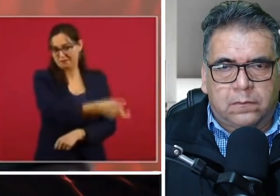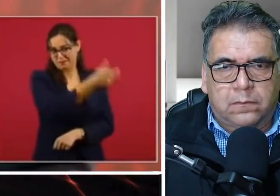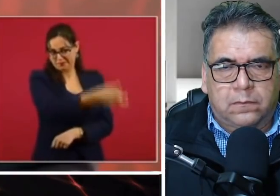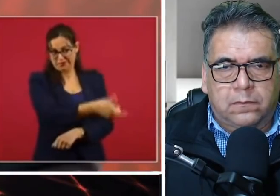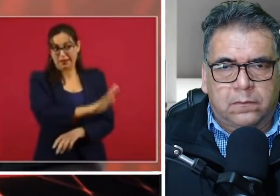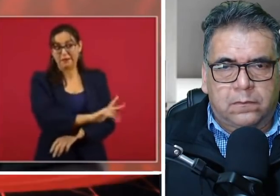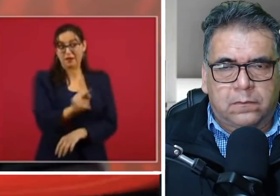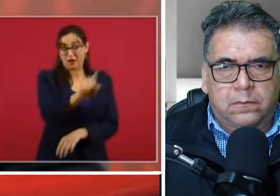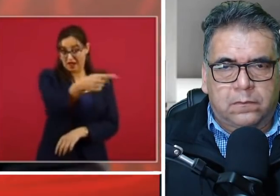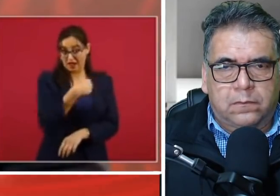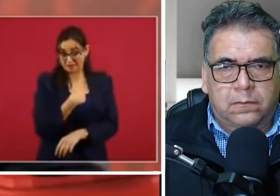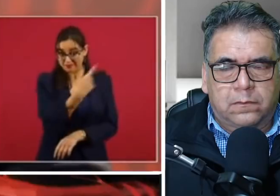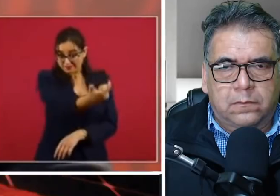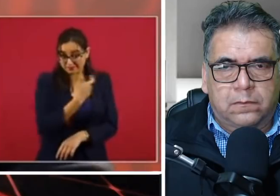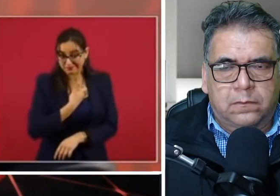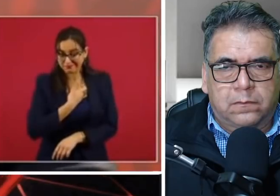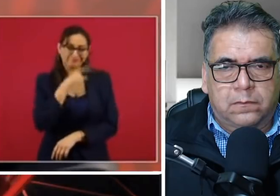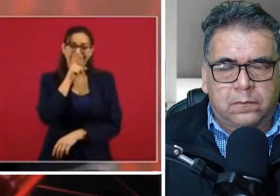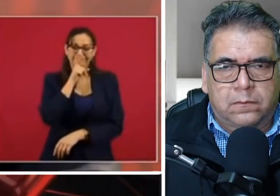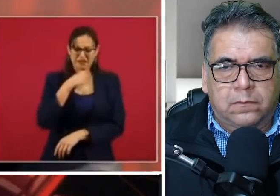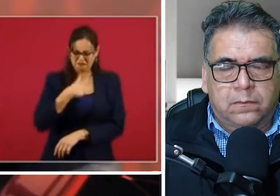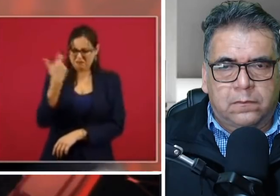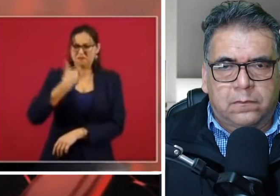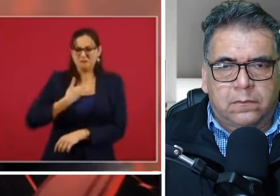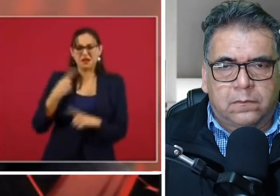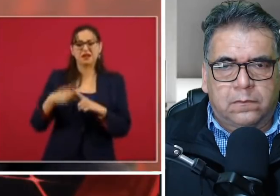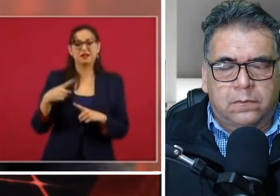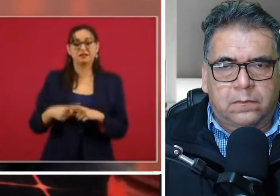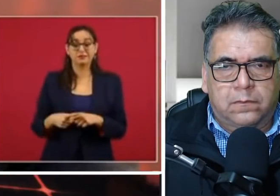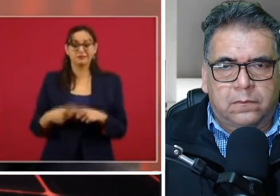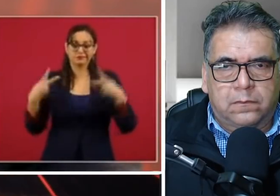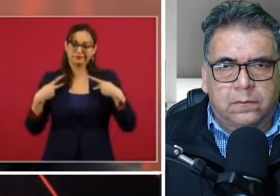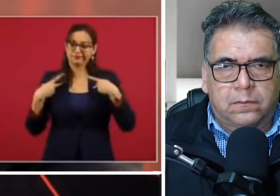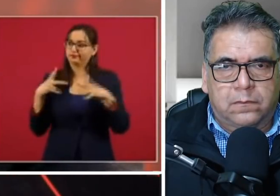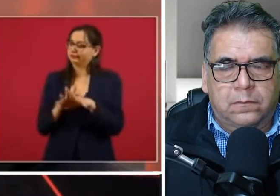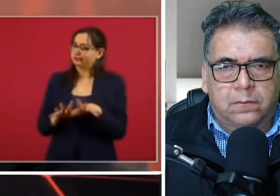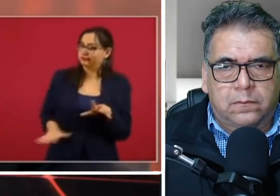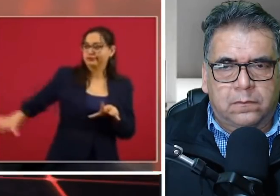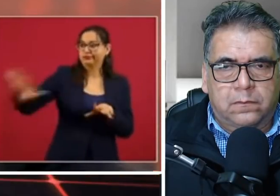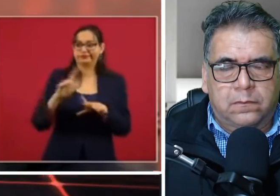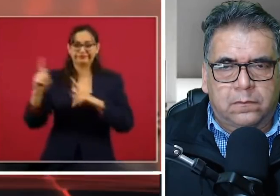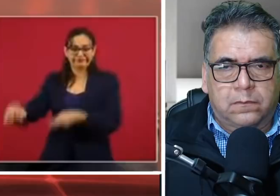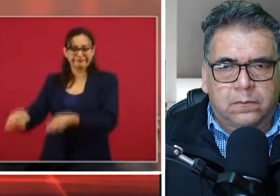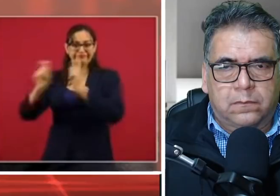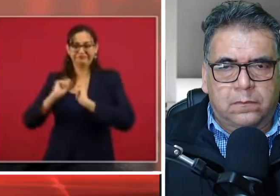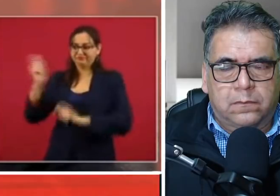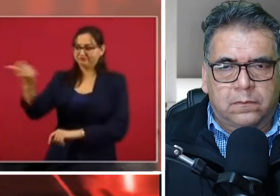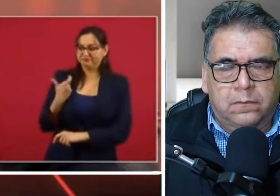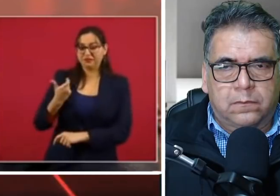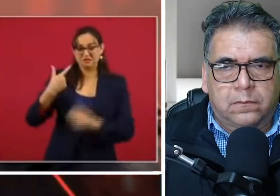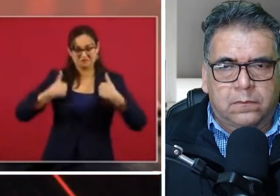mexicanos, me paga el pueblo para que yo lo represente. Entonces, eso es lo que ha